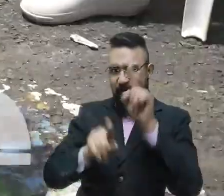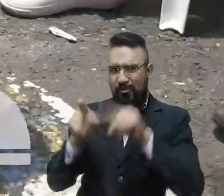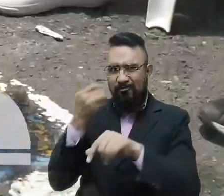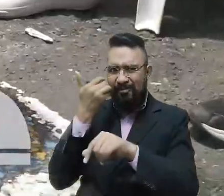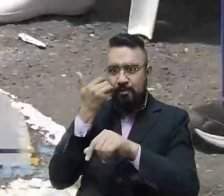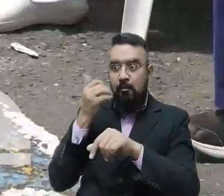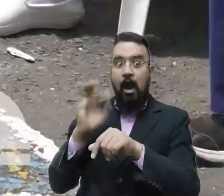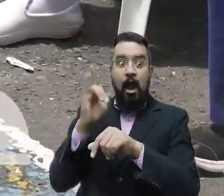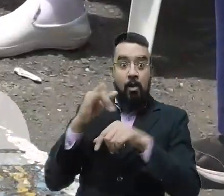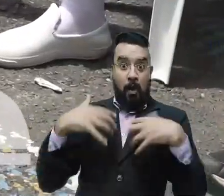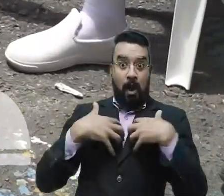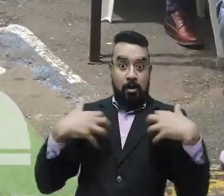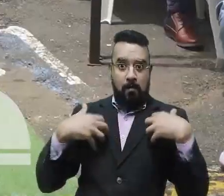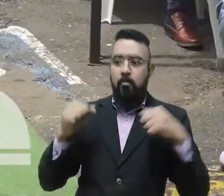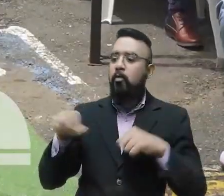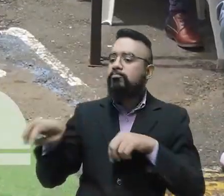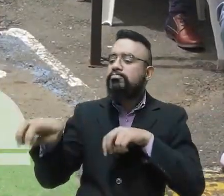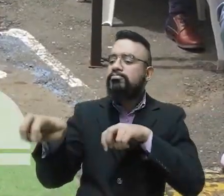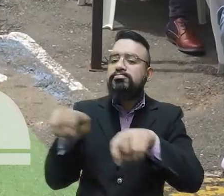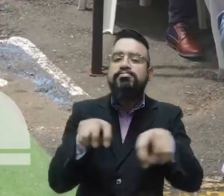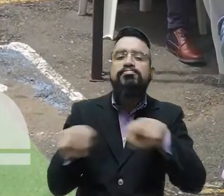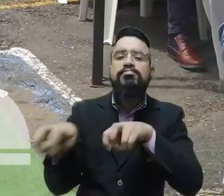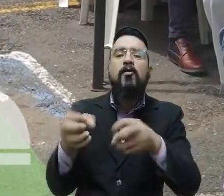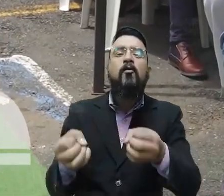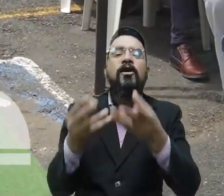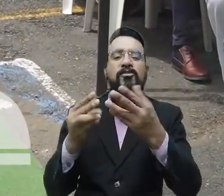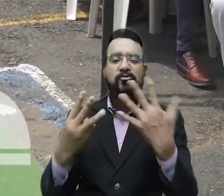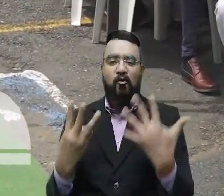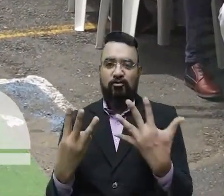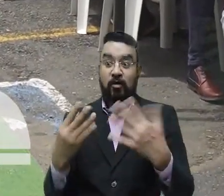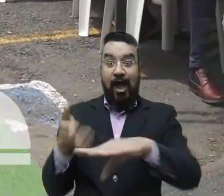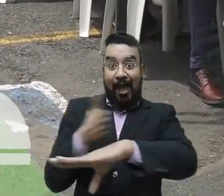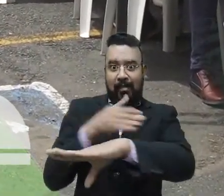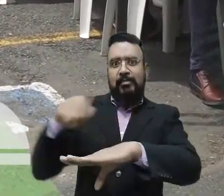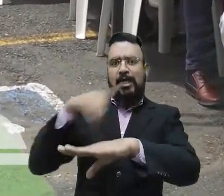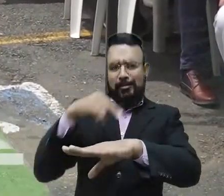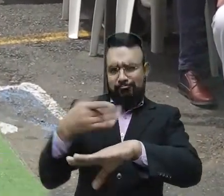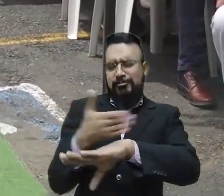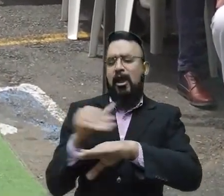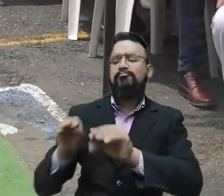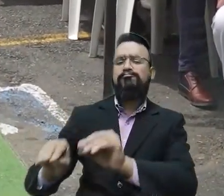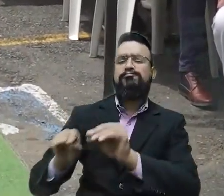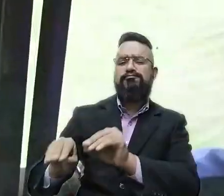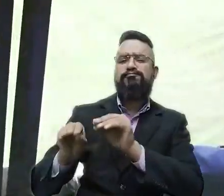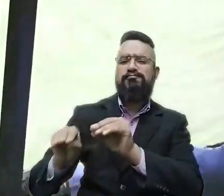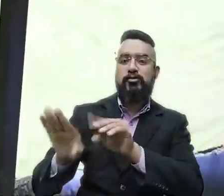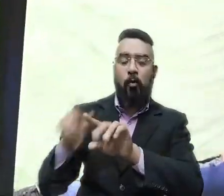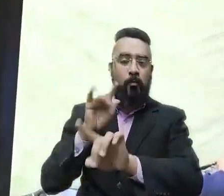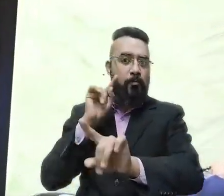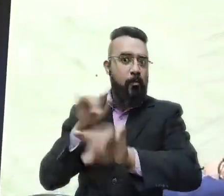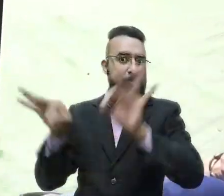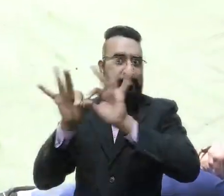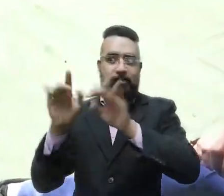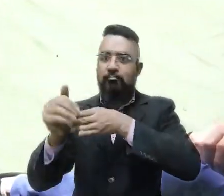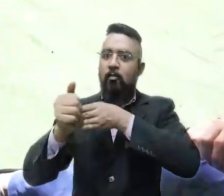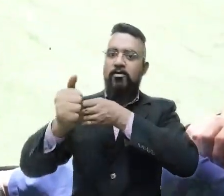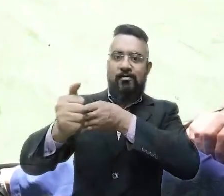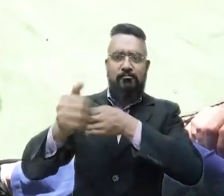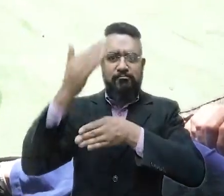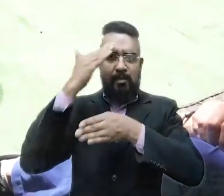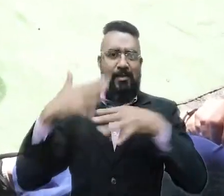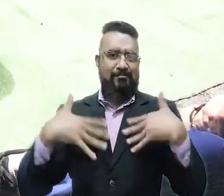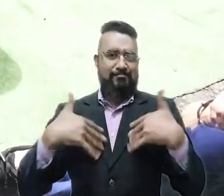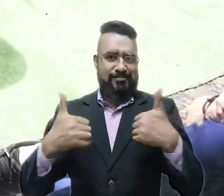recibirán acompañamiento de 8 caninos seleccionados y entrenados, con el apoyo de guías que aseguran sus óptimas condiciones de salud